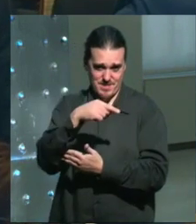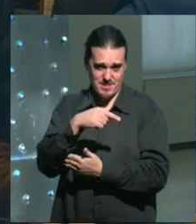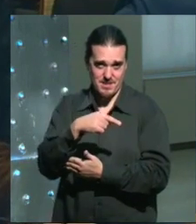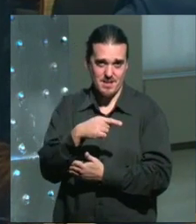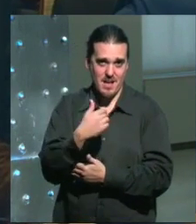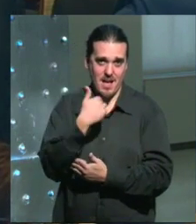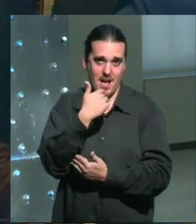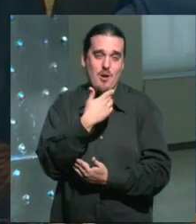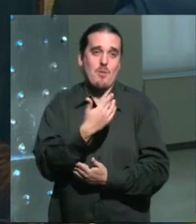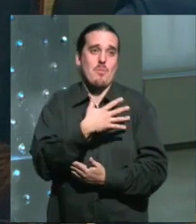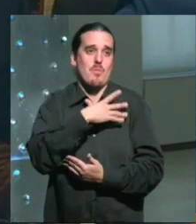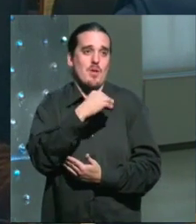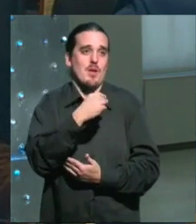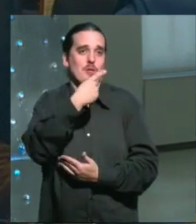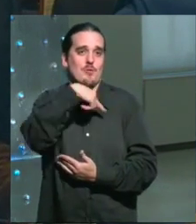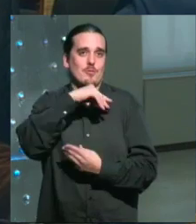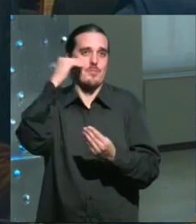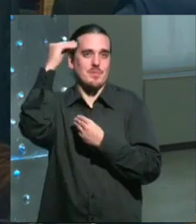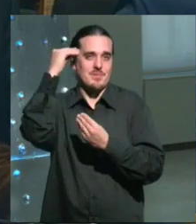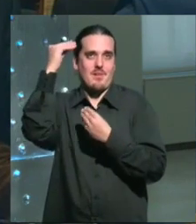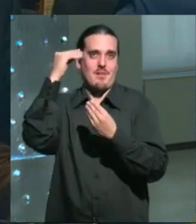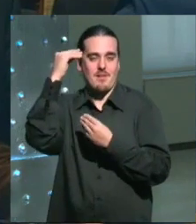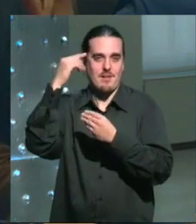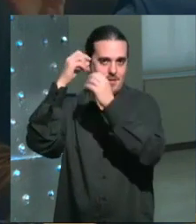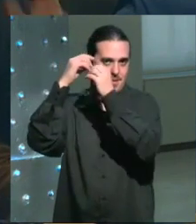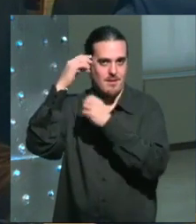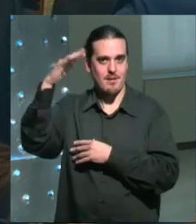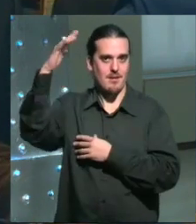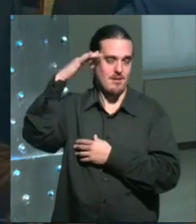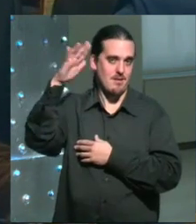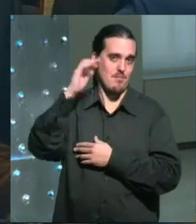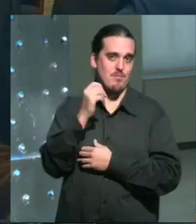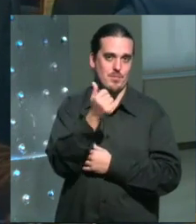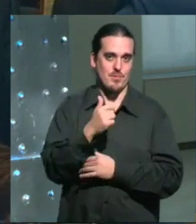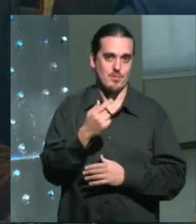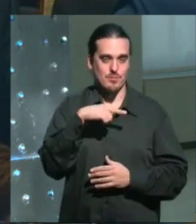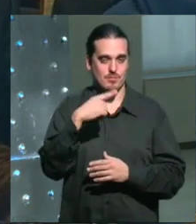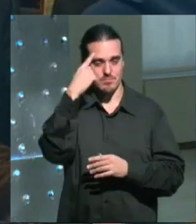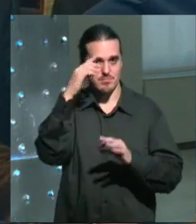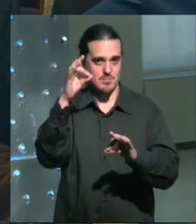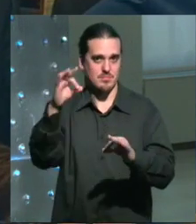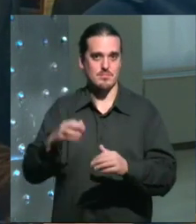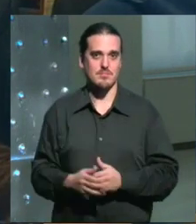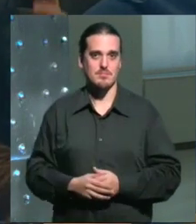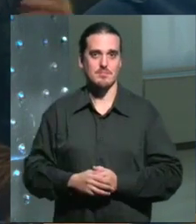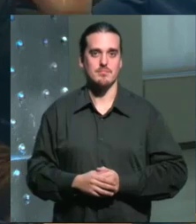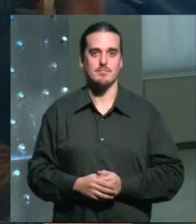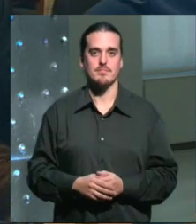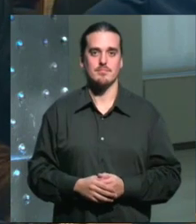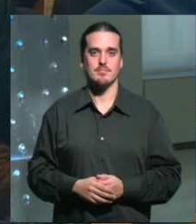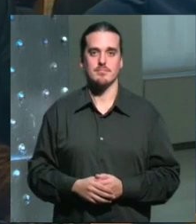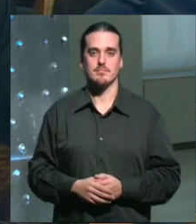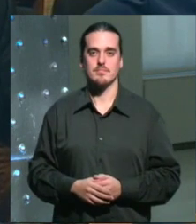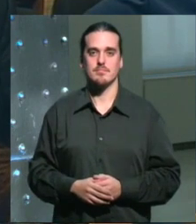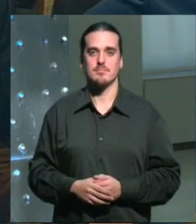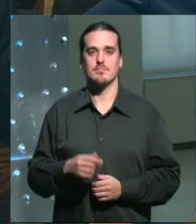de nuestro raciocinio, nuestro racionalismo, diría yo. La cuestión es esta. Yo he pasado